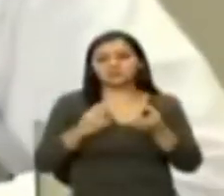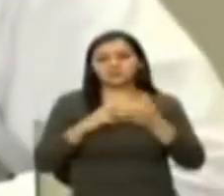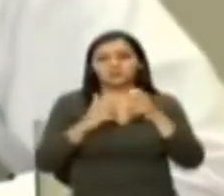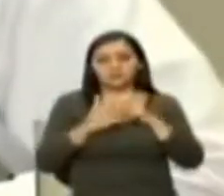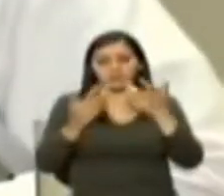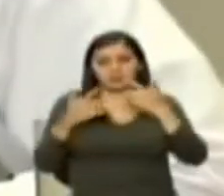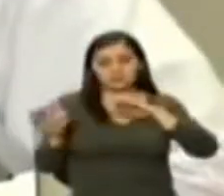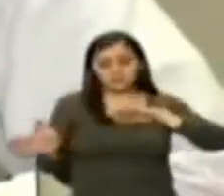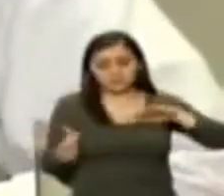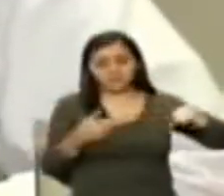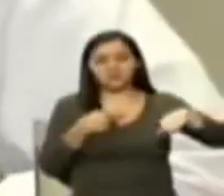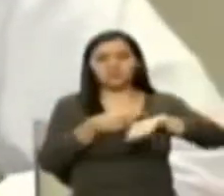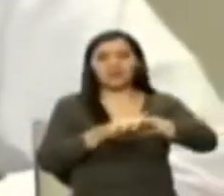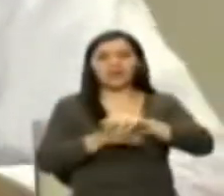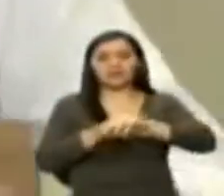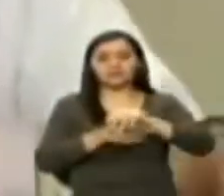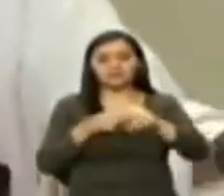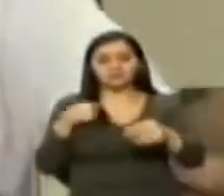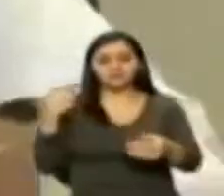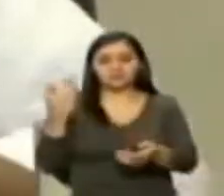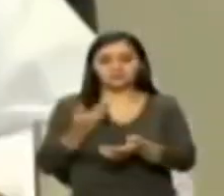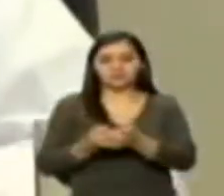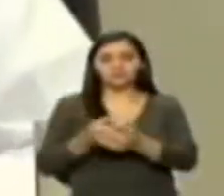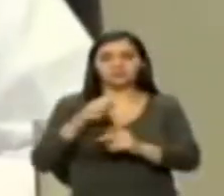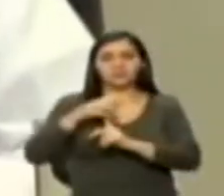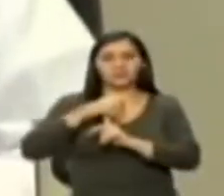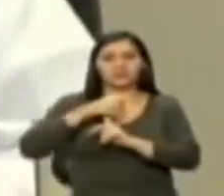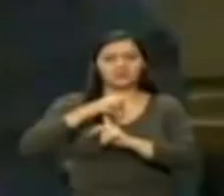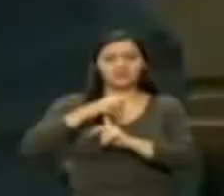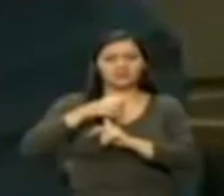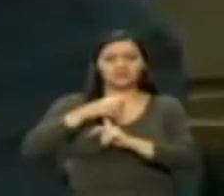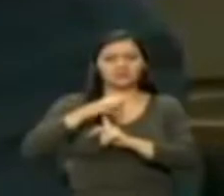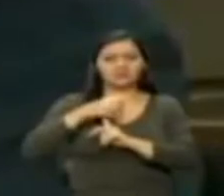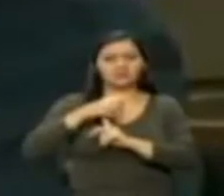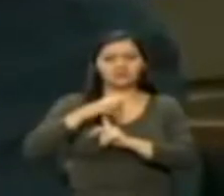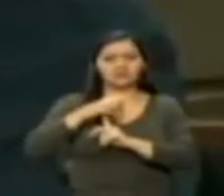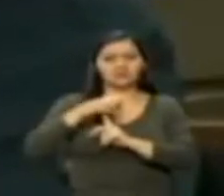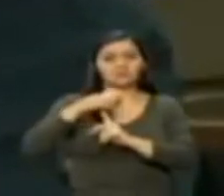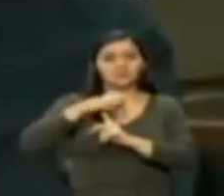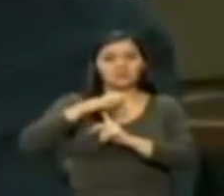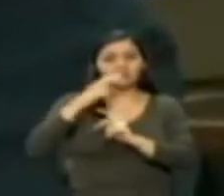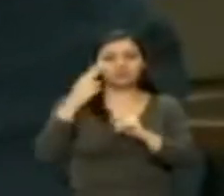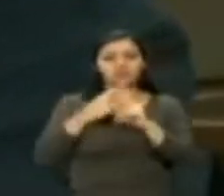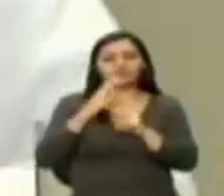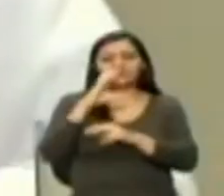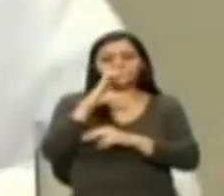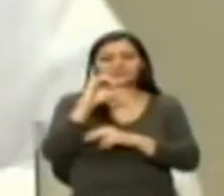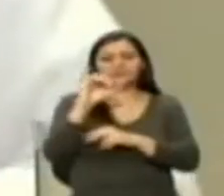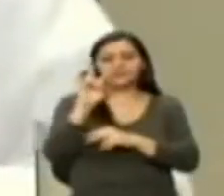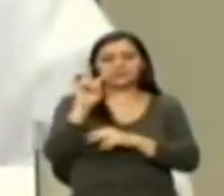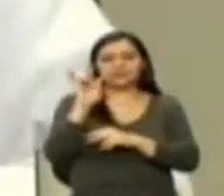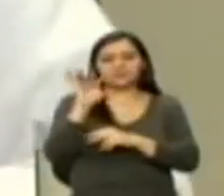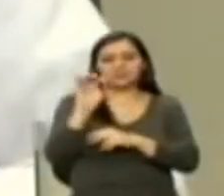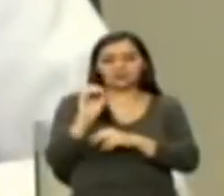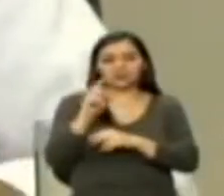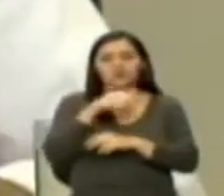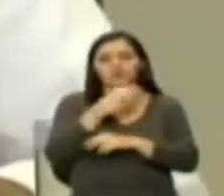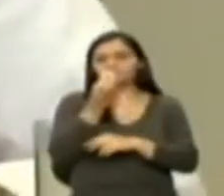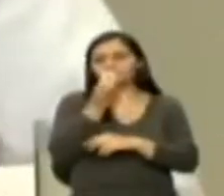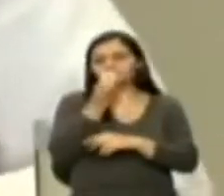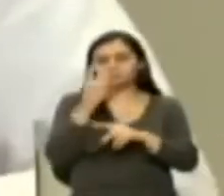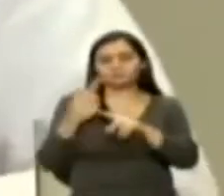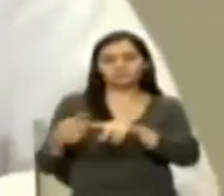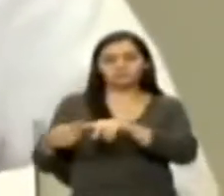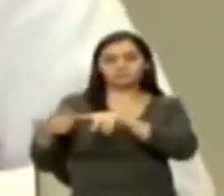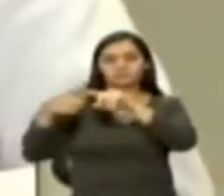Llegamos a Maca, pues, y fuimos al Parque Central, ¿era, no? El Parque Cívico, donde supuestamente había la feria gastronómica, pero llegué